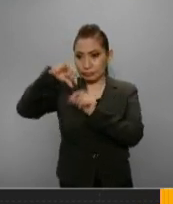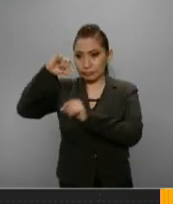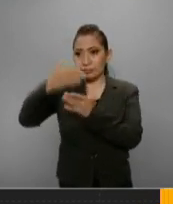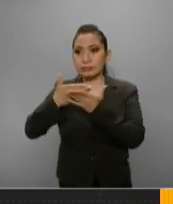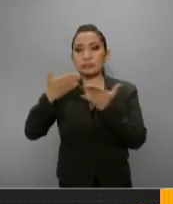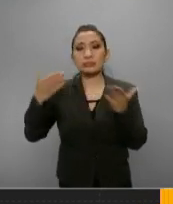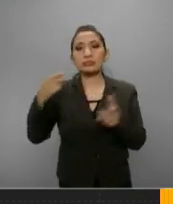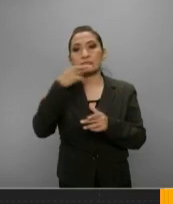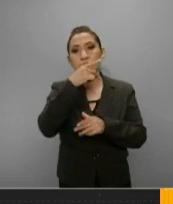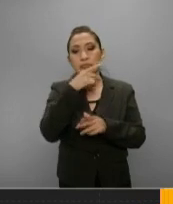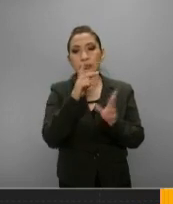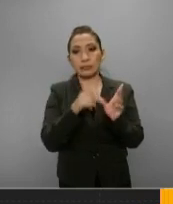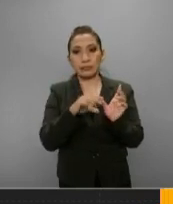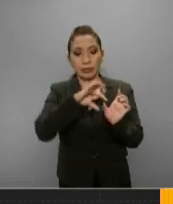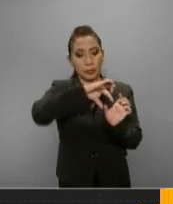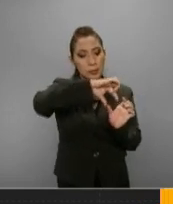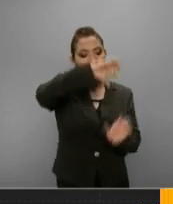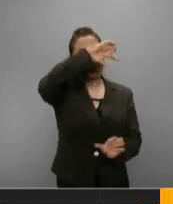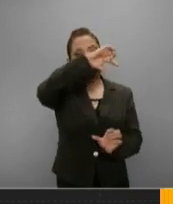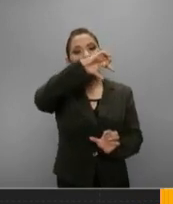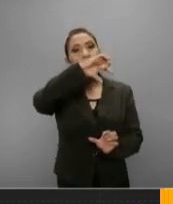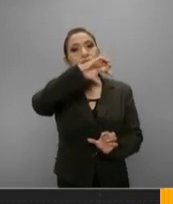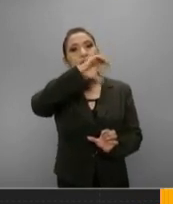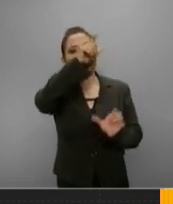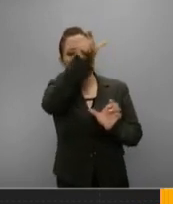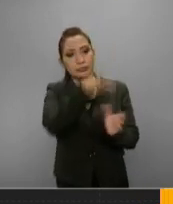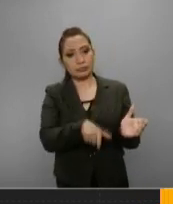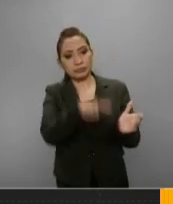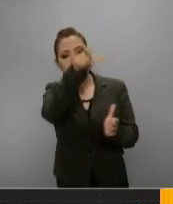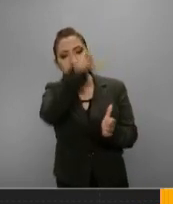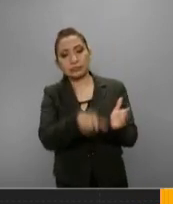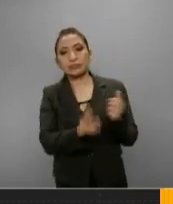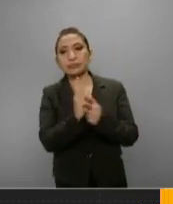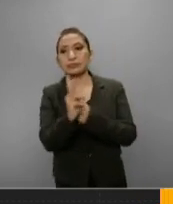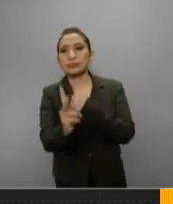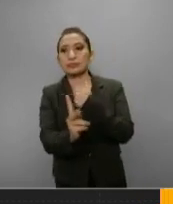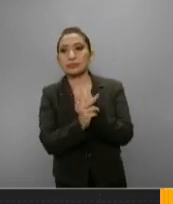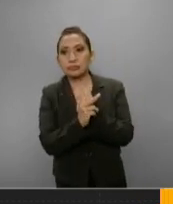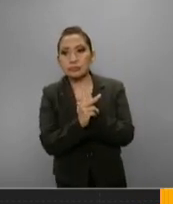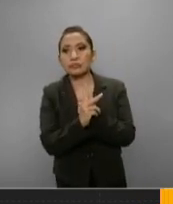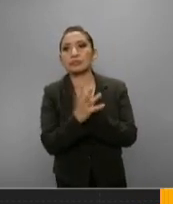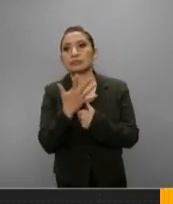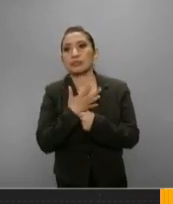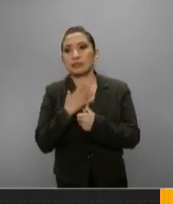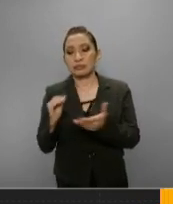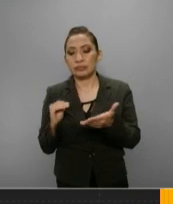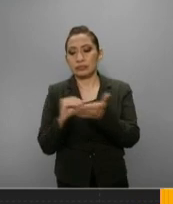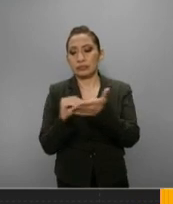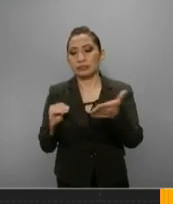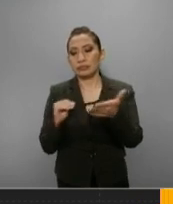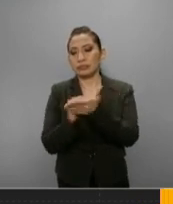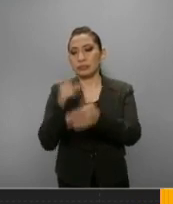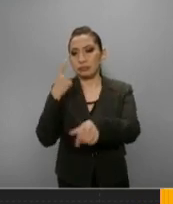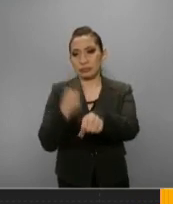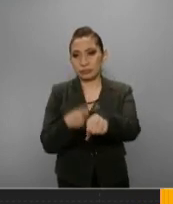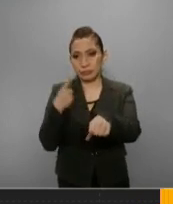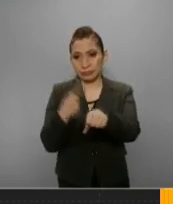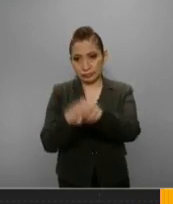ir a una columna que es donde los países pues van acumulando sus